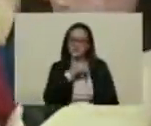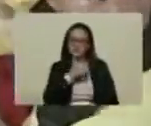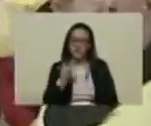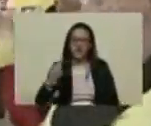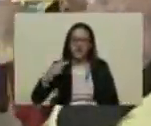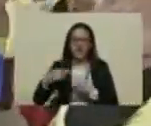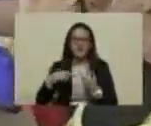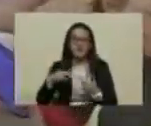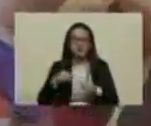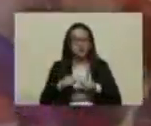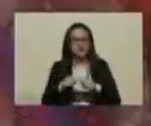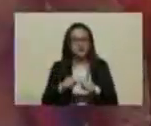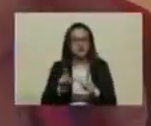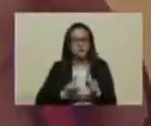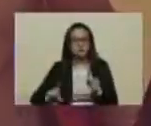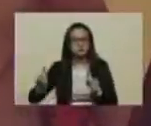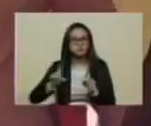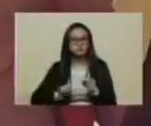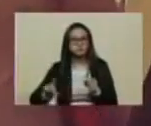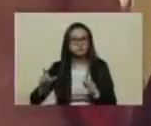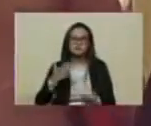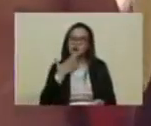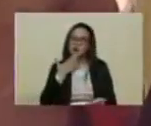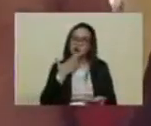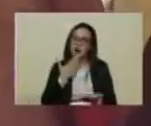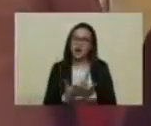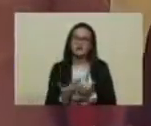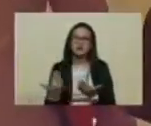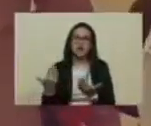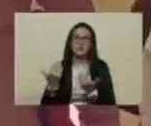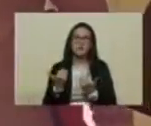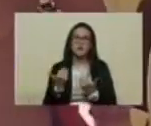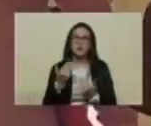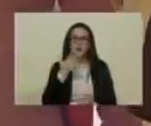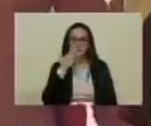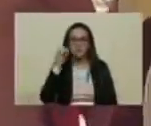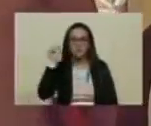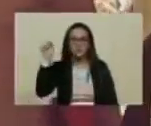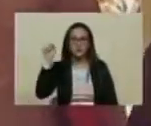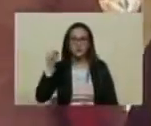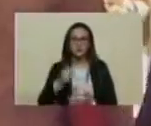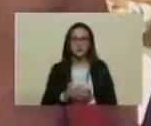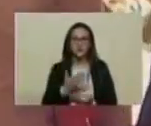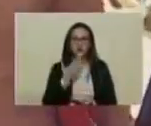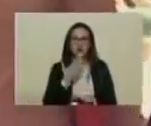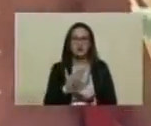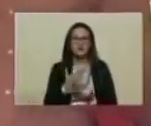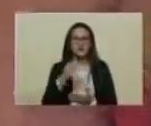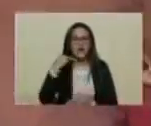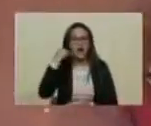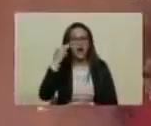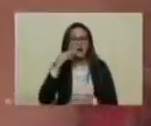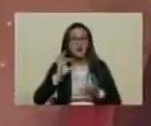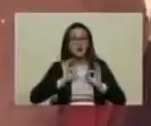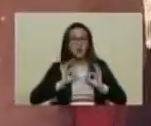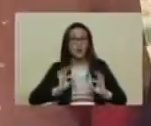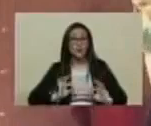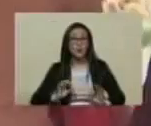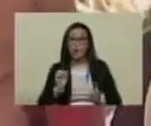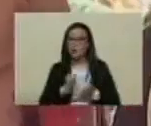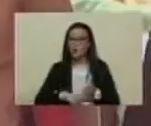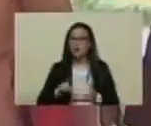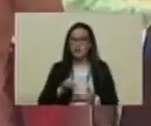invirtiendo y usted sigue invirtiendo, presidente. Agradecido de verdad por el apoyo que nos estás dando. El profesor Aristóbulo Isturiz no está acá,